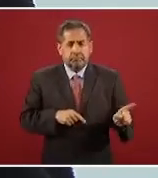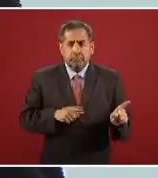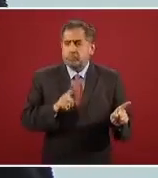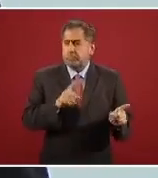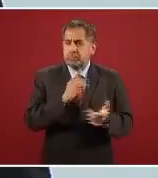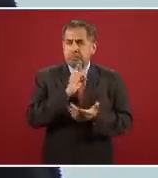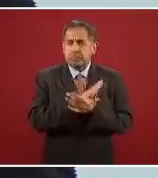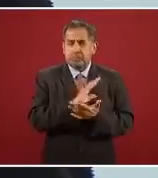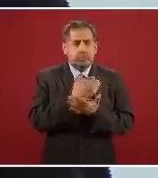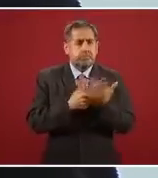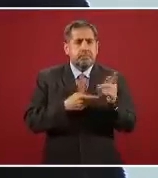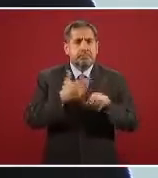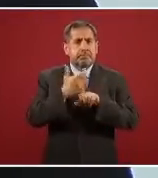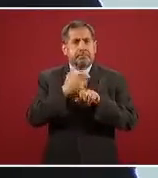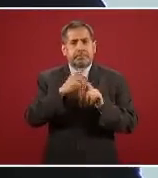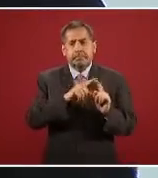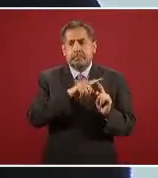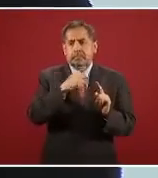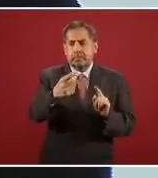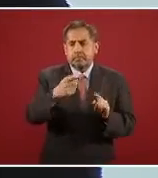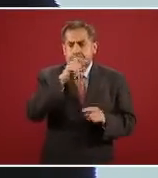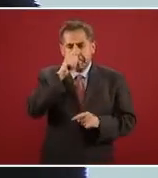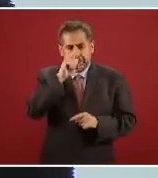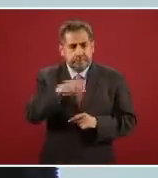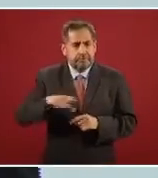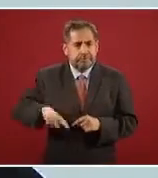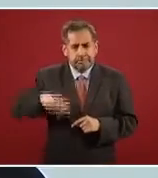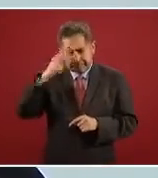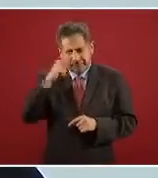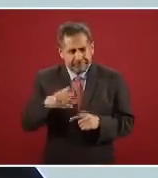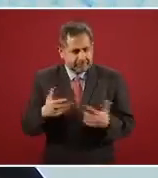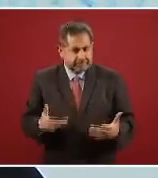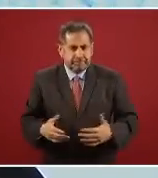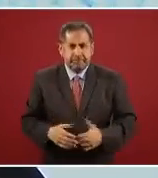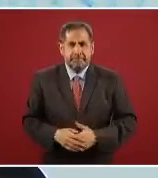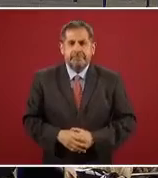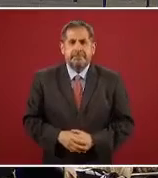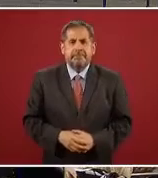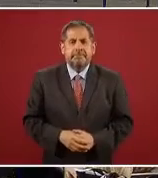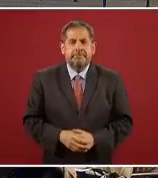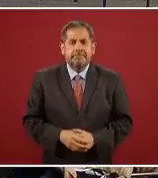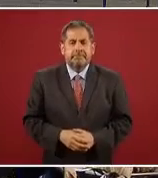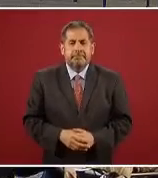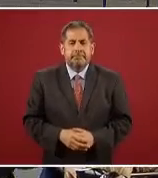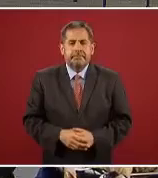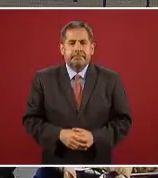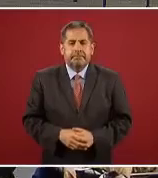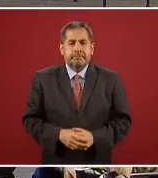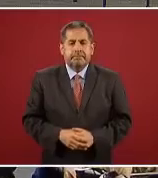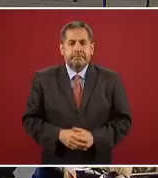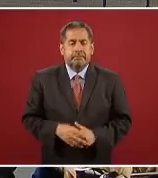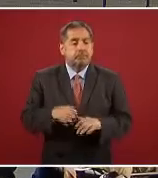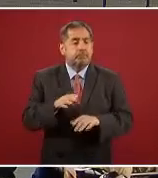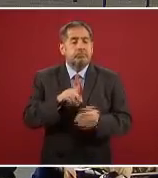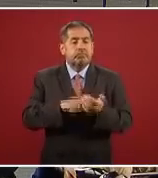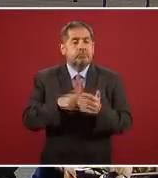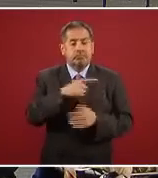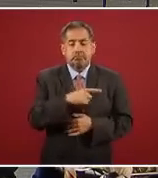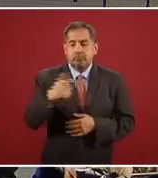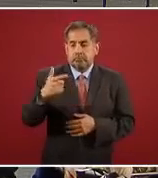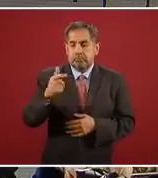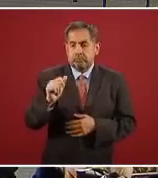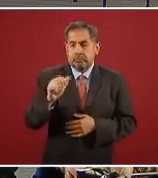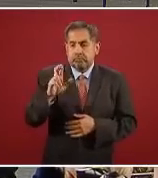cliente que tenía en Estados Unidos esta empresa era el propio gobierno de México. Adelante, por favor. El caso del señor García